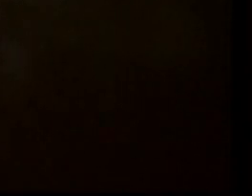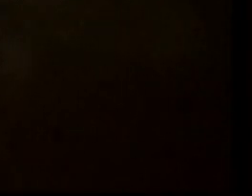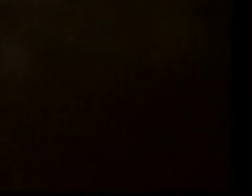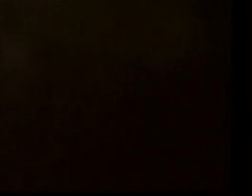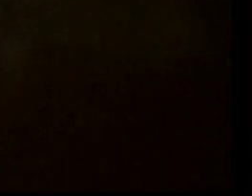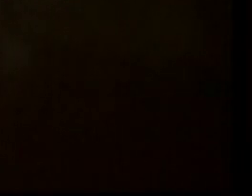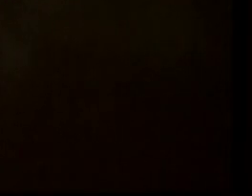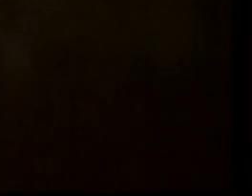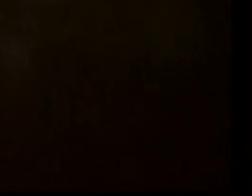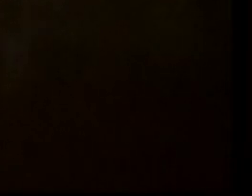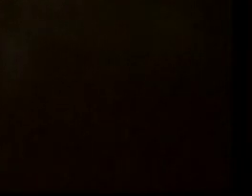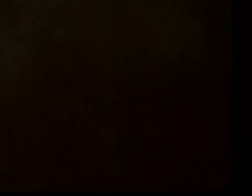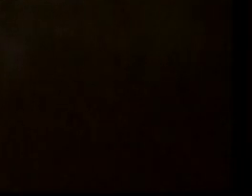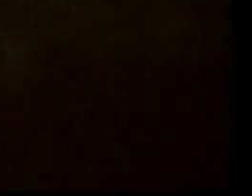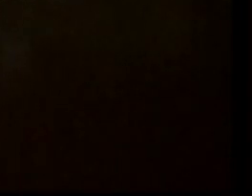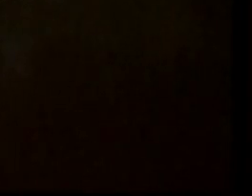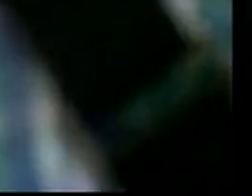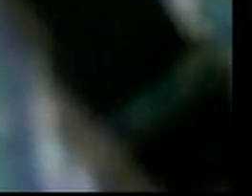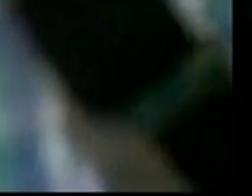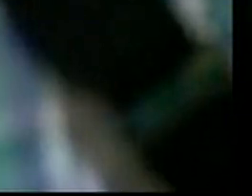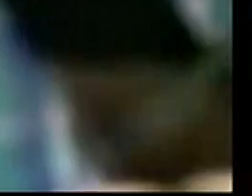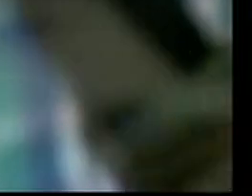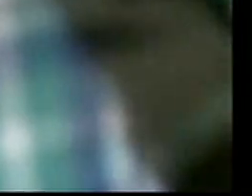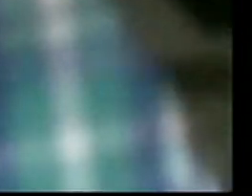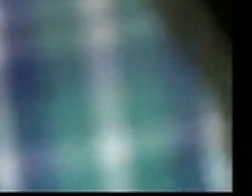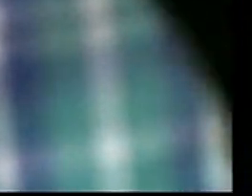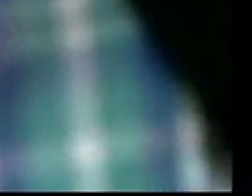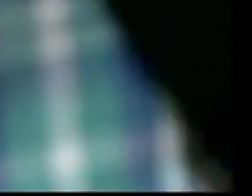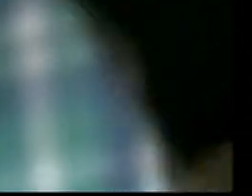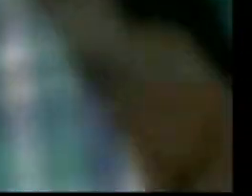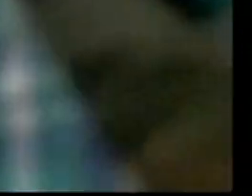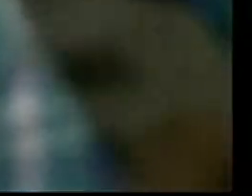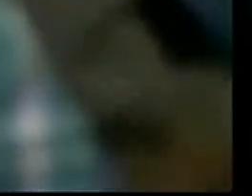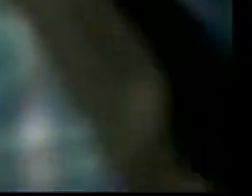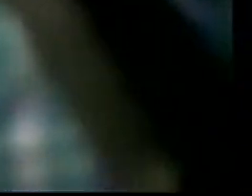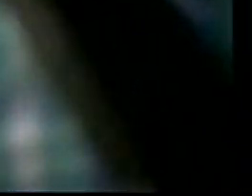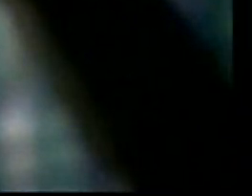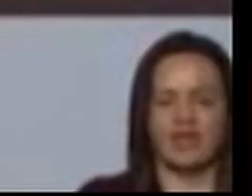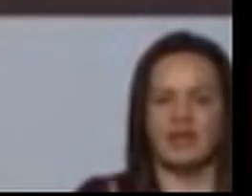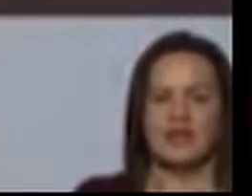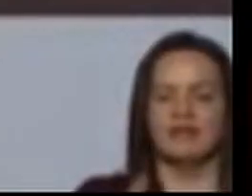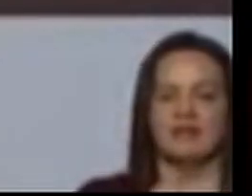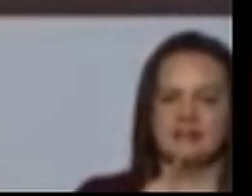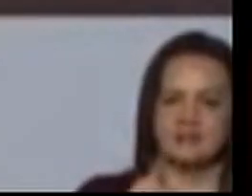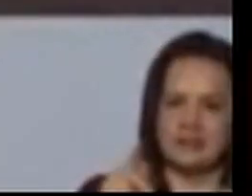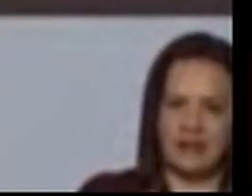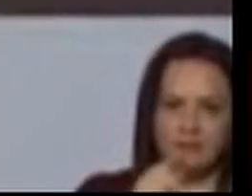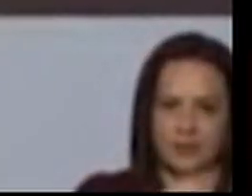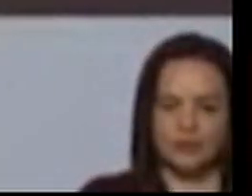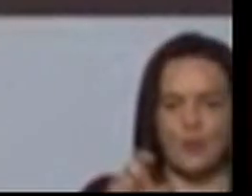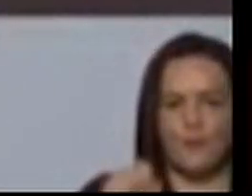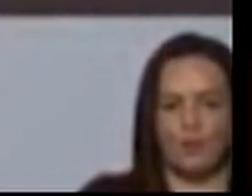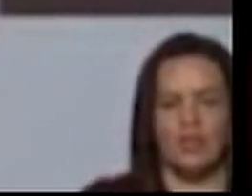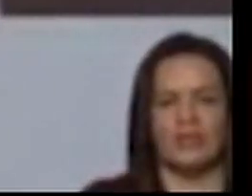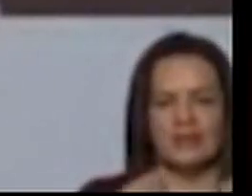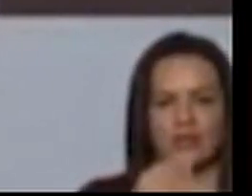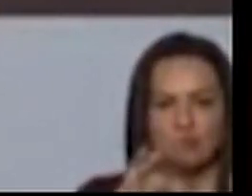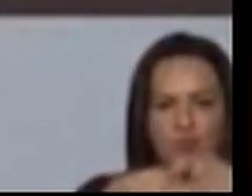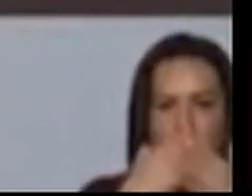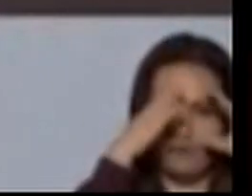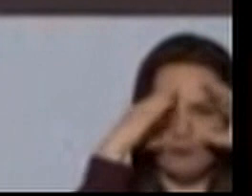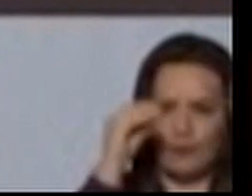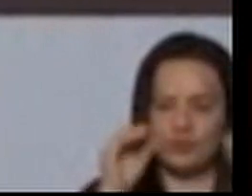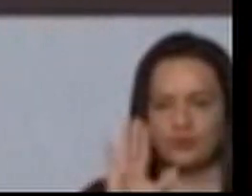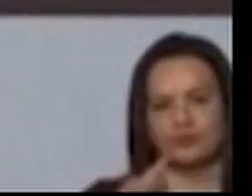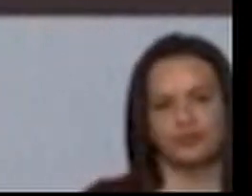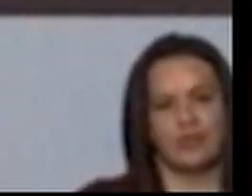para determinar si este se basó únicamente en criterios políticos y no técnicos. Las personas puedan dar toda la información de